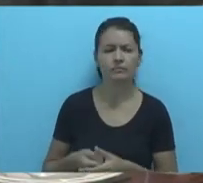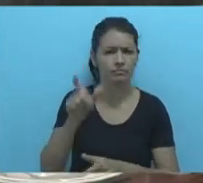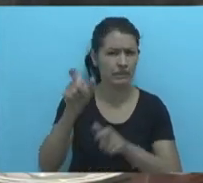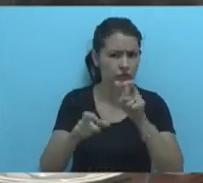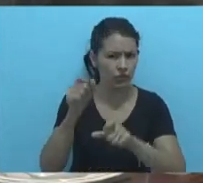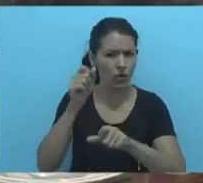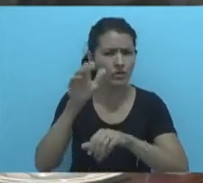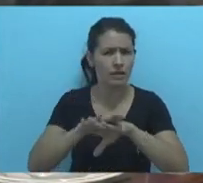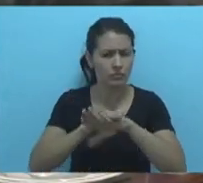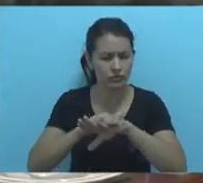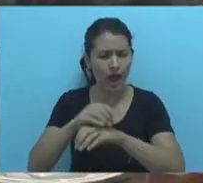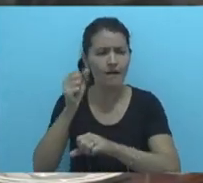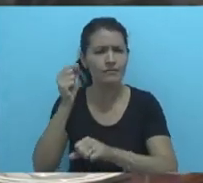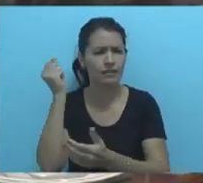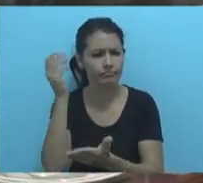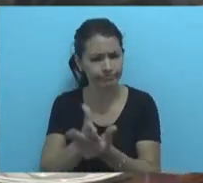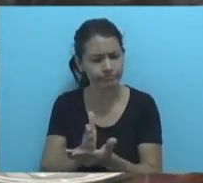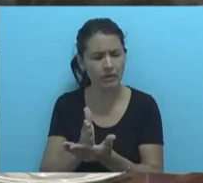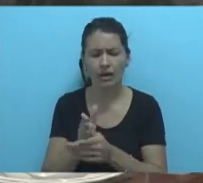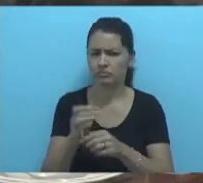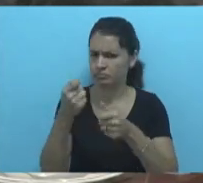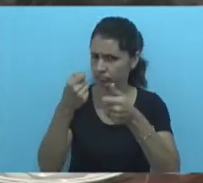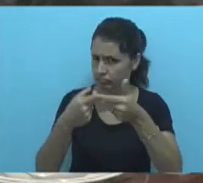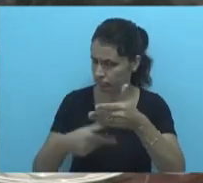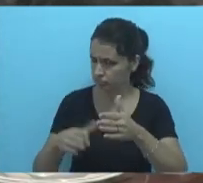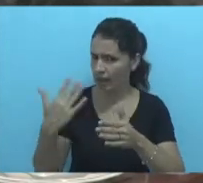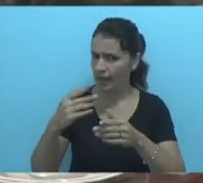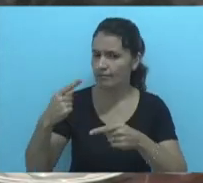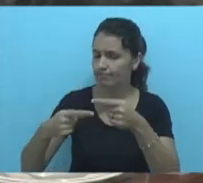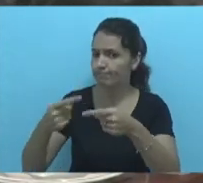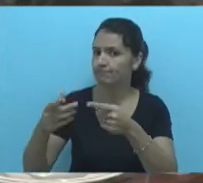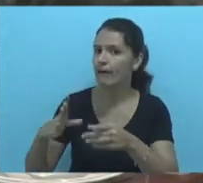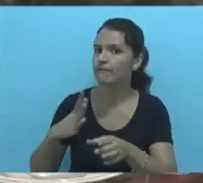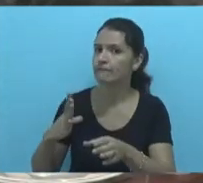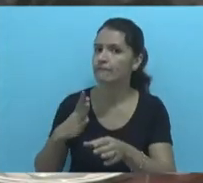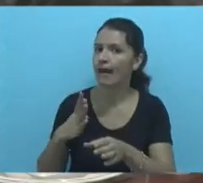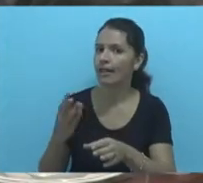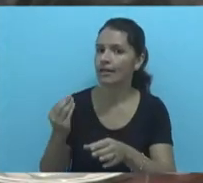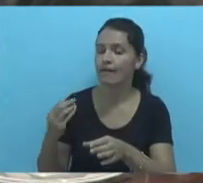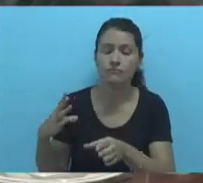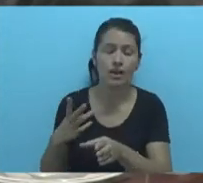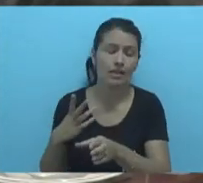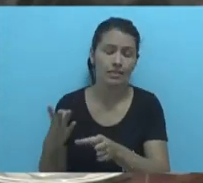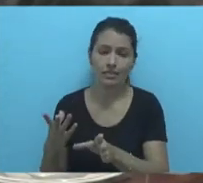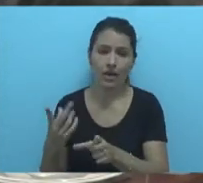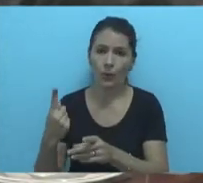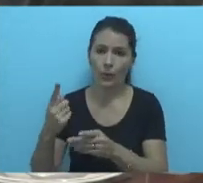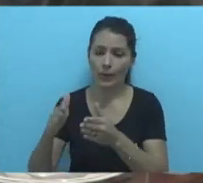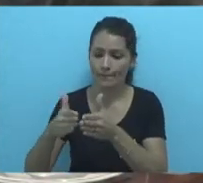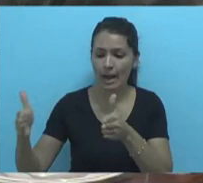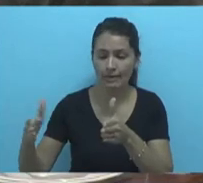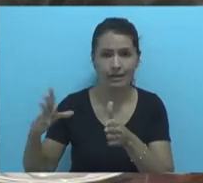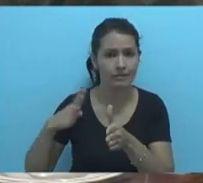sentencia, condenados, detenidos, y que está faltando un eslabón